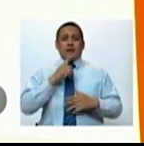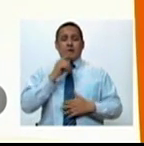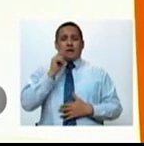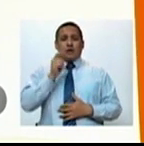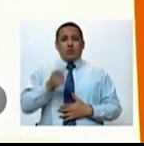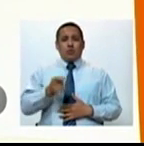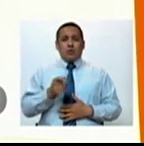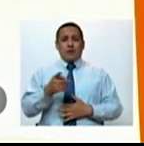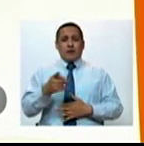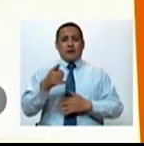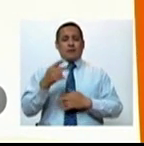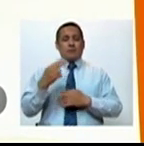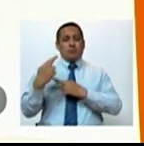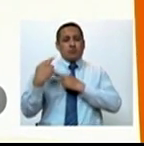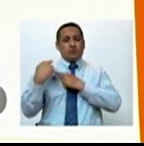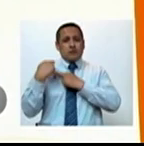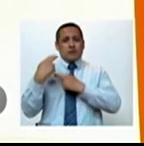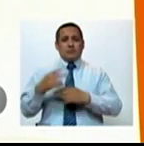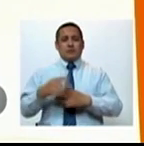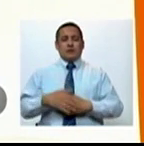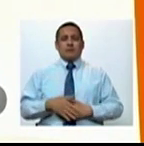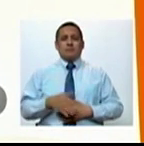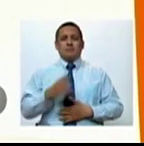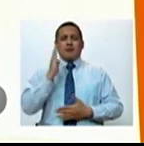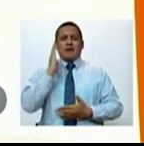juez de la causa